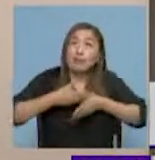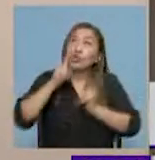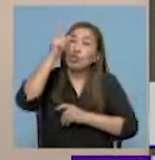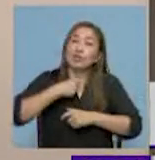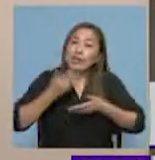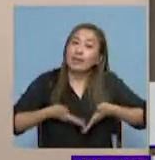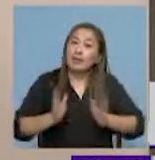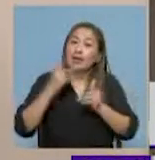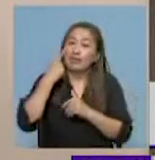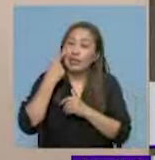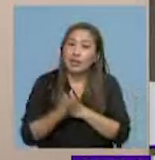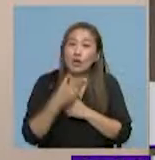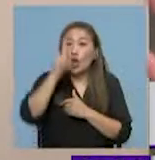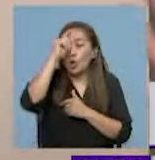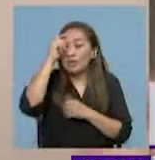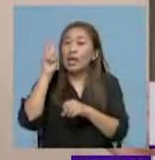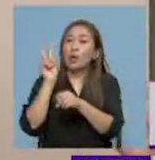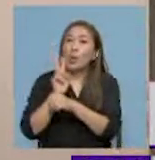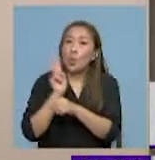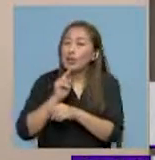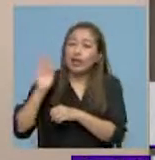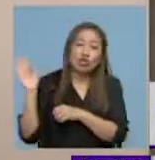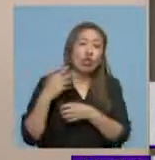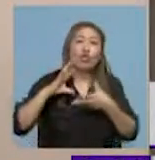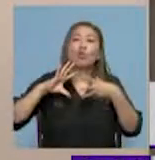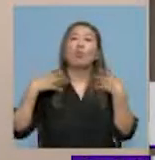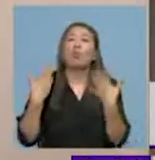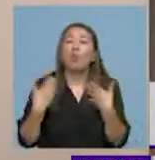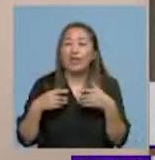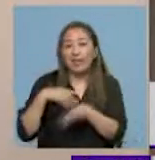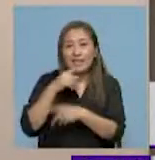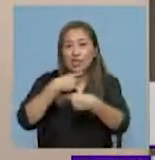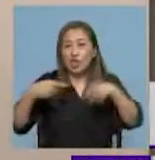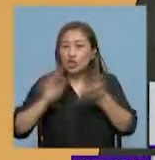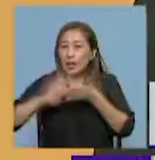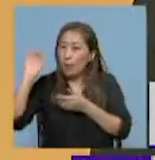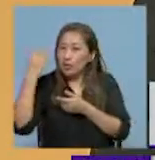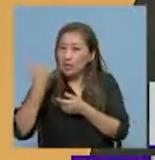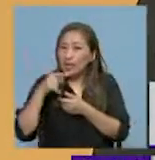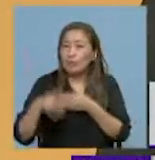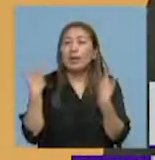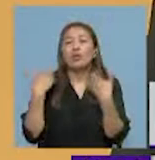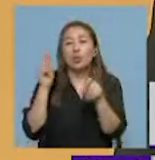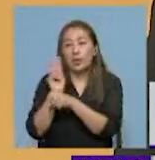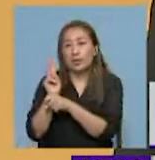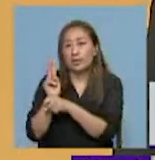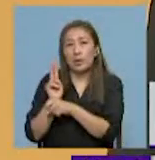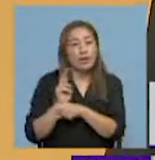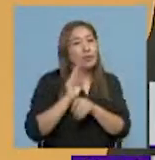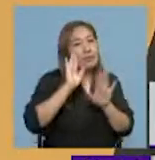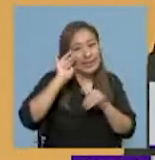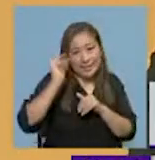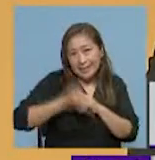el maternoinfantil tiene todas las características y todos los equipos necesarios para poder por eso ha sido trasladada y